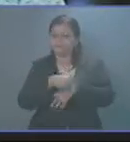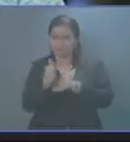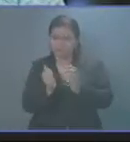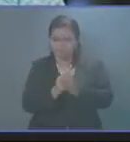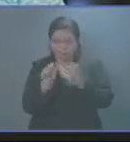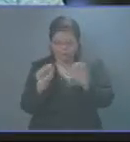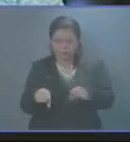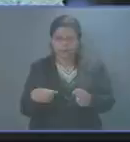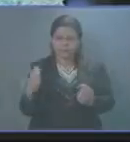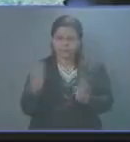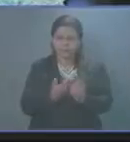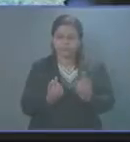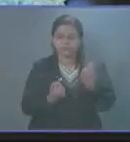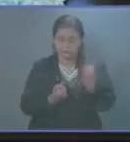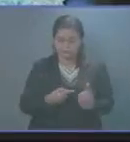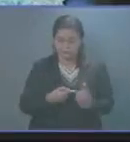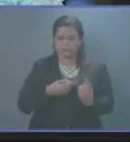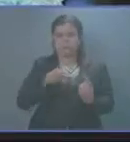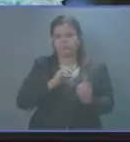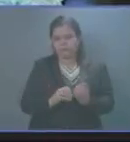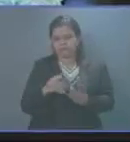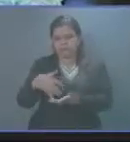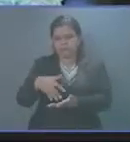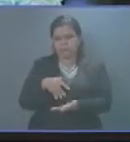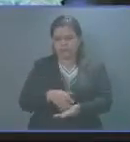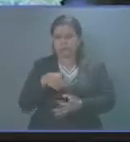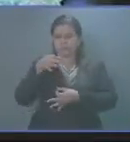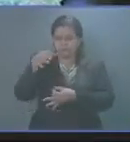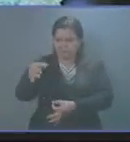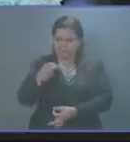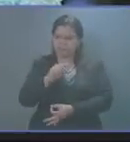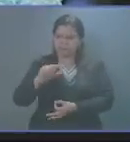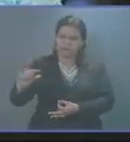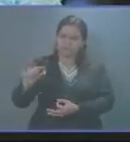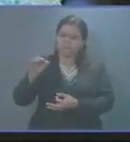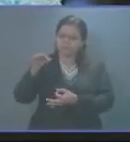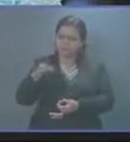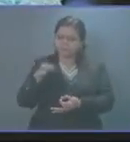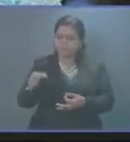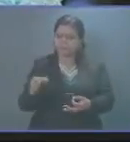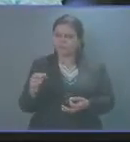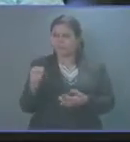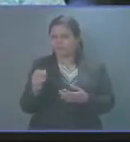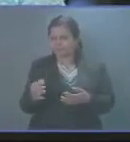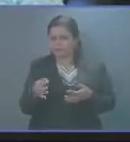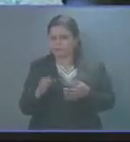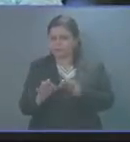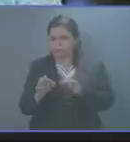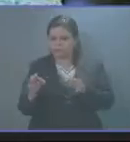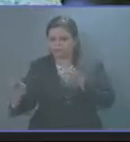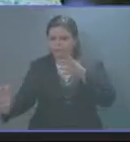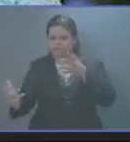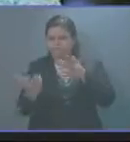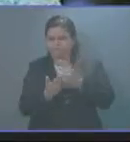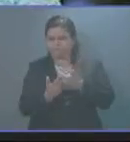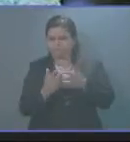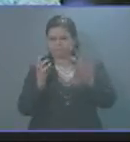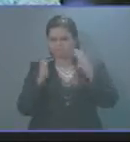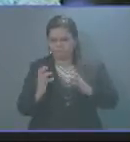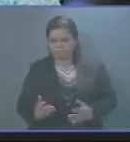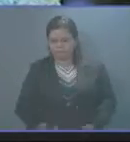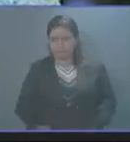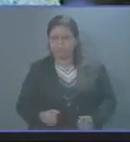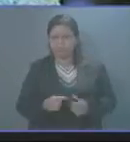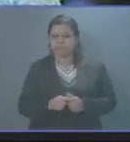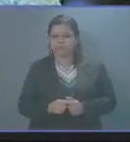de Estado conceder a personas o poblaciones títulos, distinciones honoríficas y gratificaciones compatibles con la